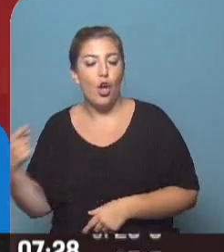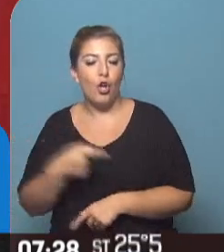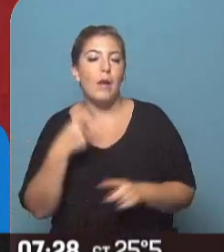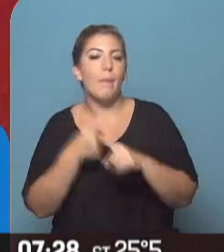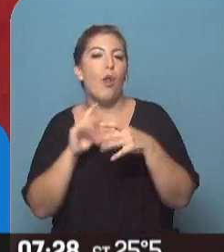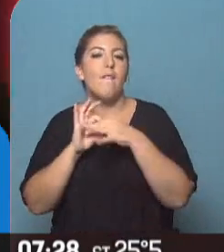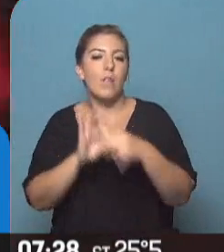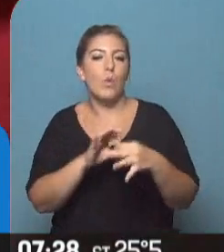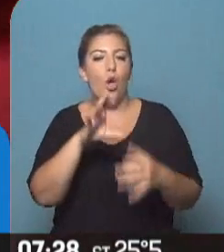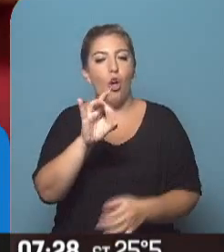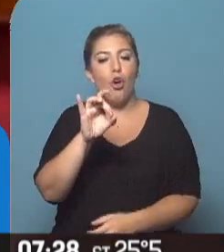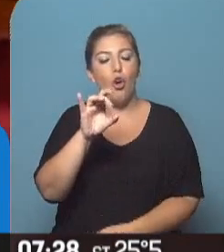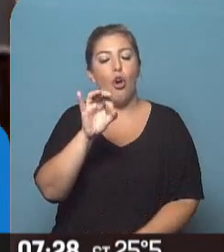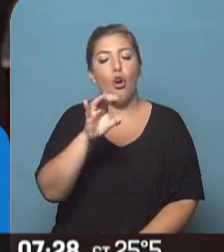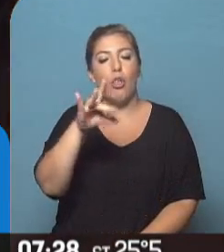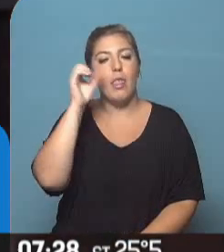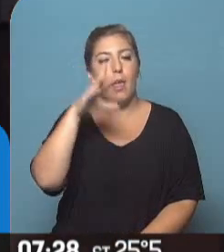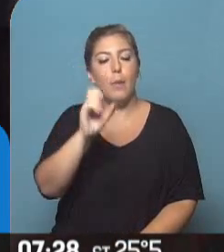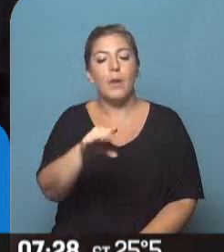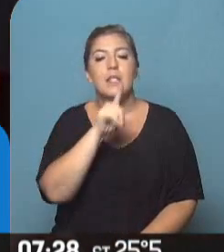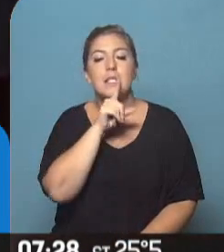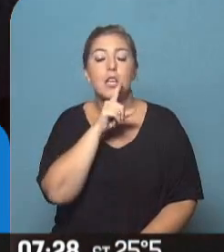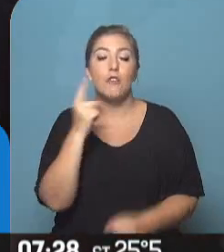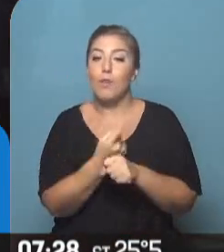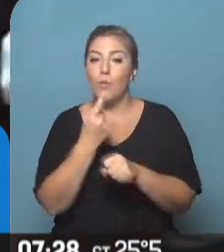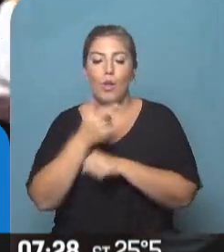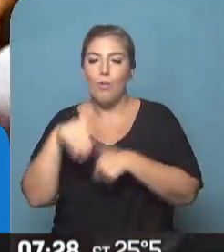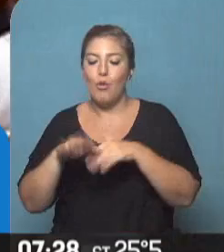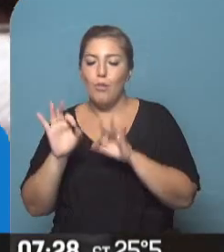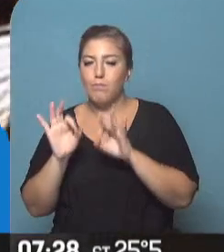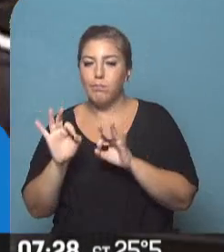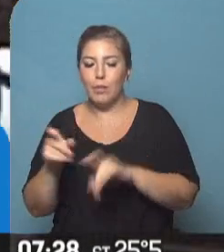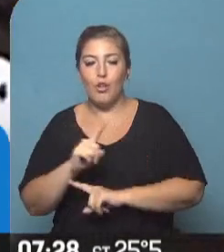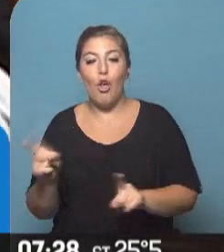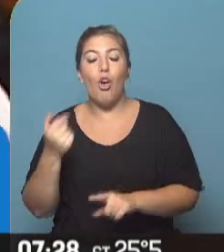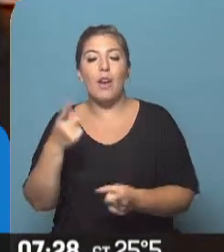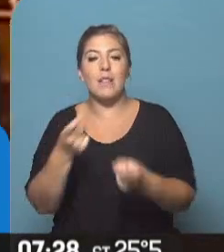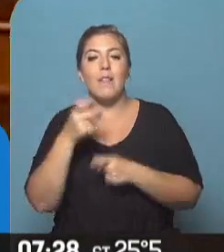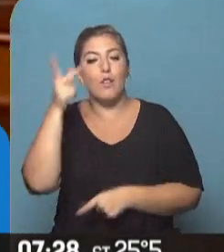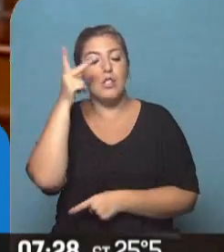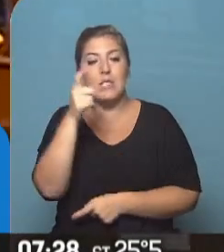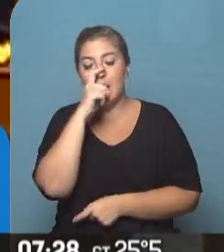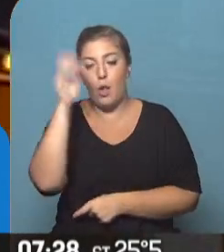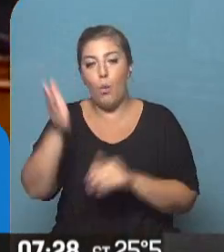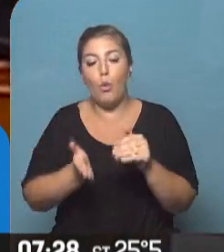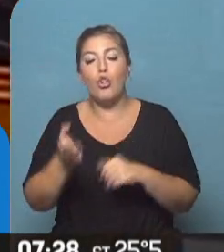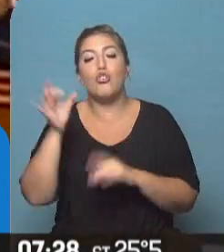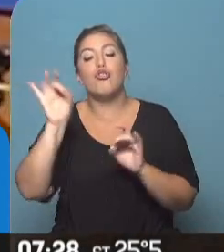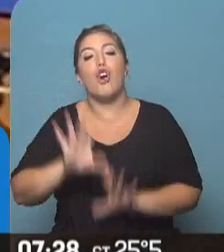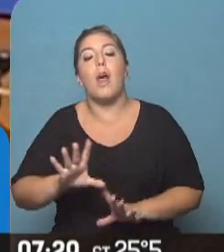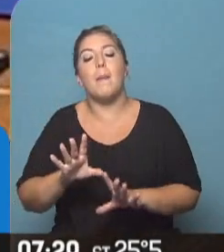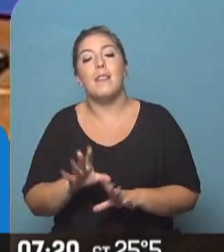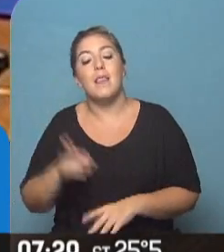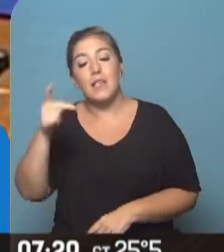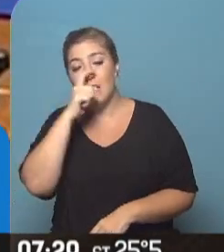permanente incapacidad moral. No llegó la oposición con los votos, finalmente necesitaba 87, solo logró